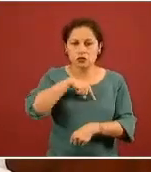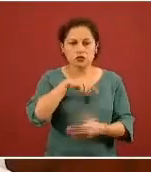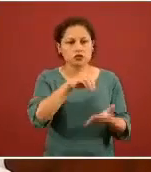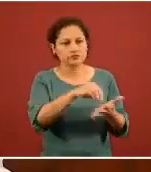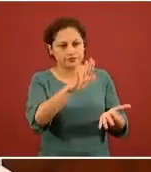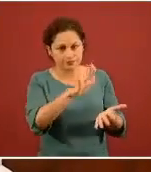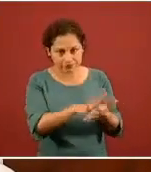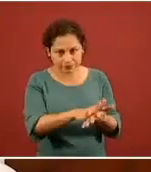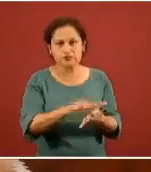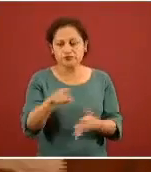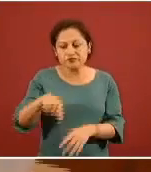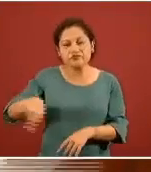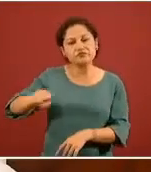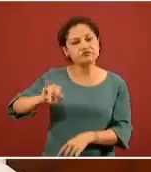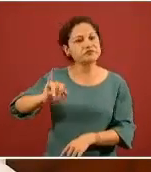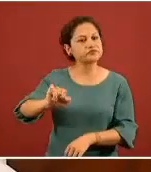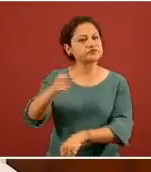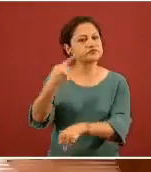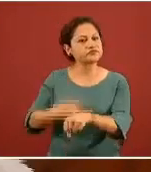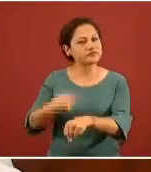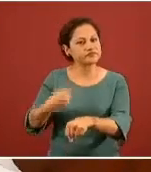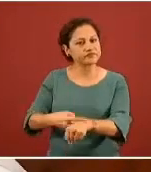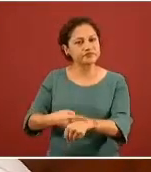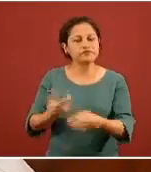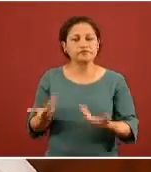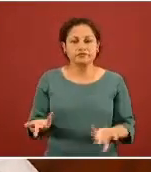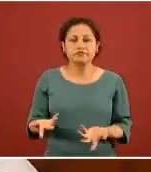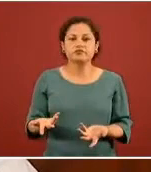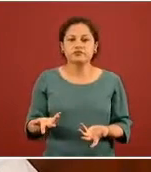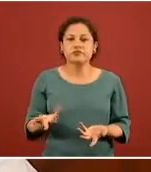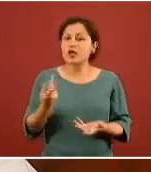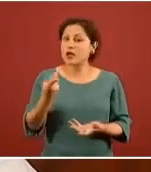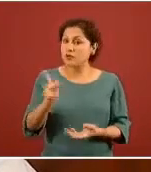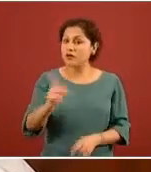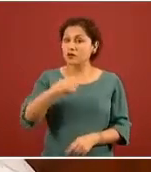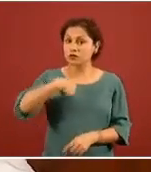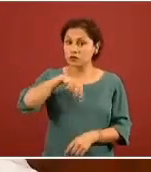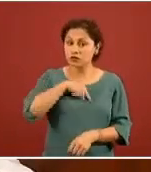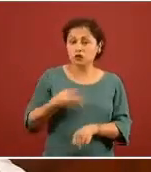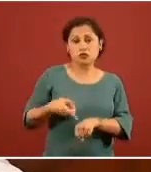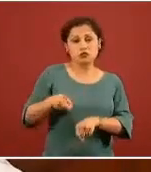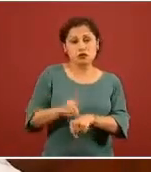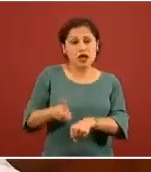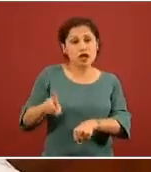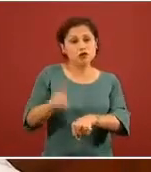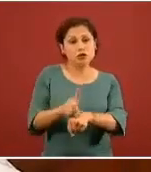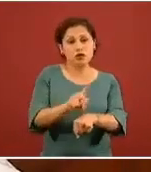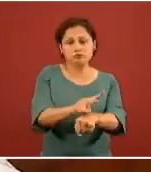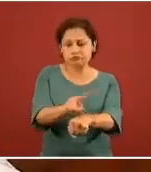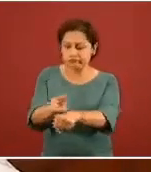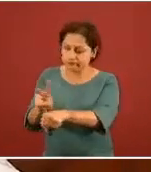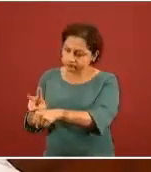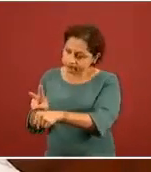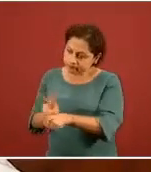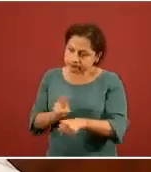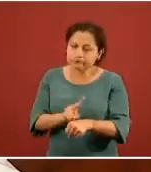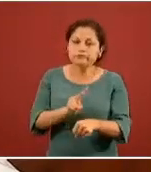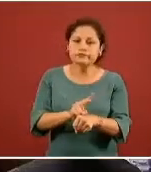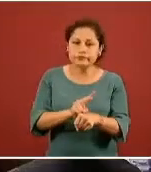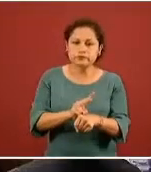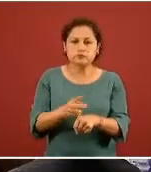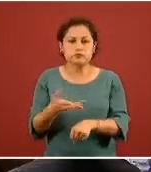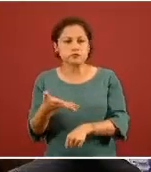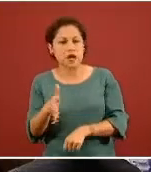como confirmados. Tenemos un sistema de vigilancia que vemos diariamente. Cerca